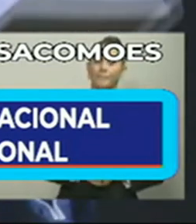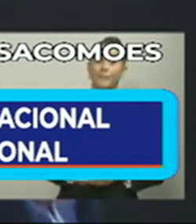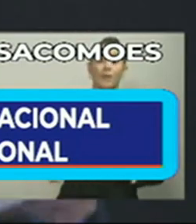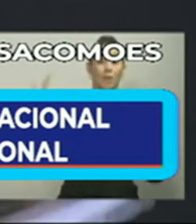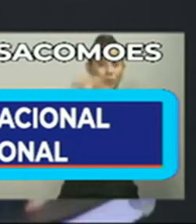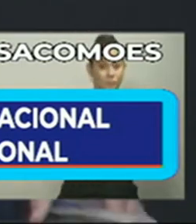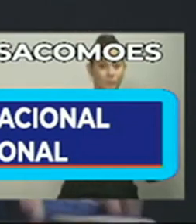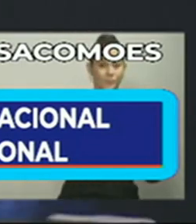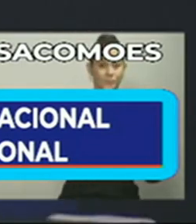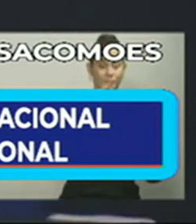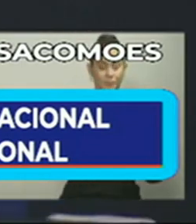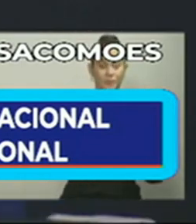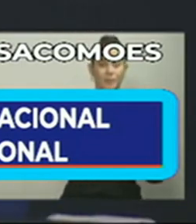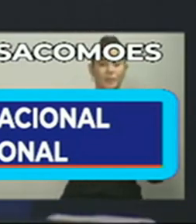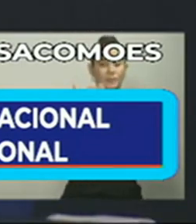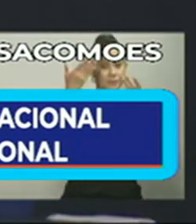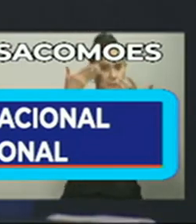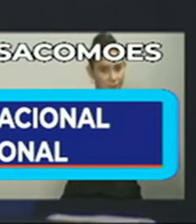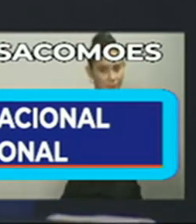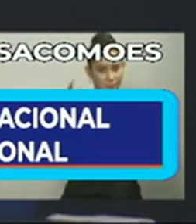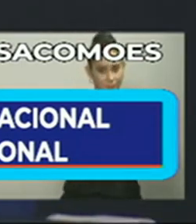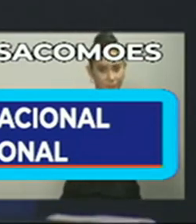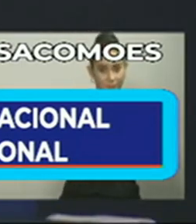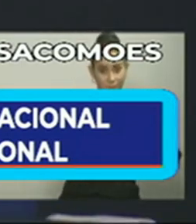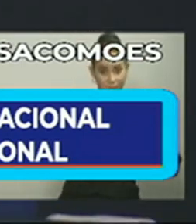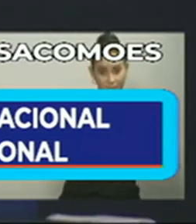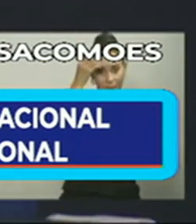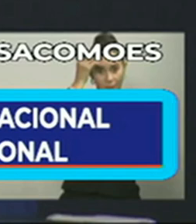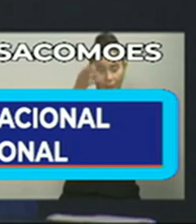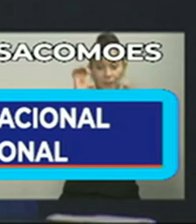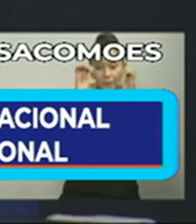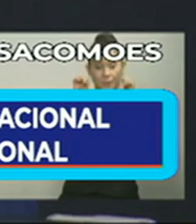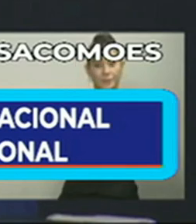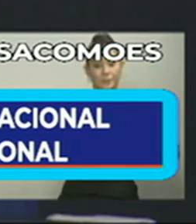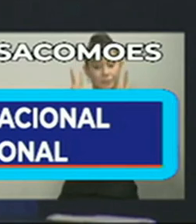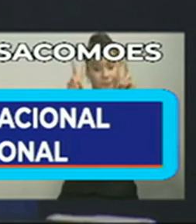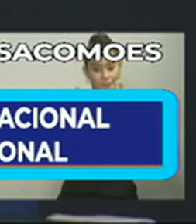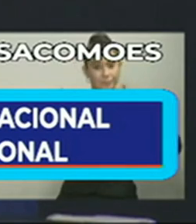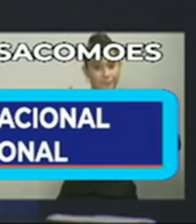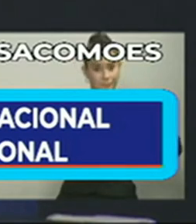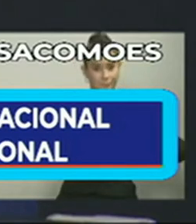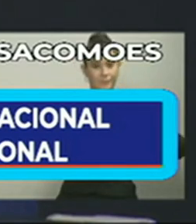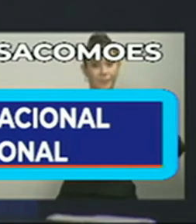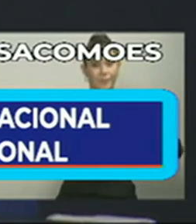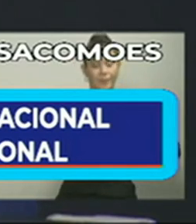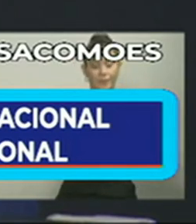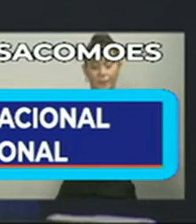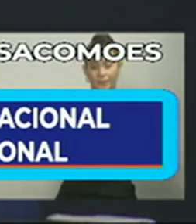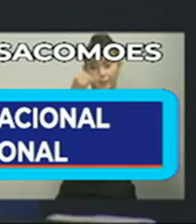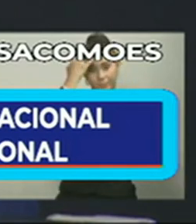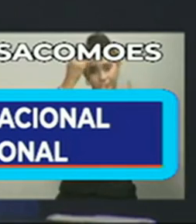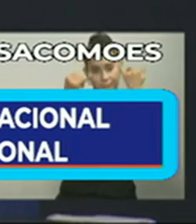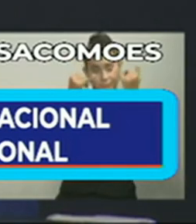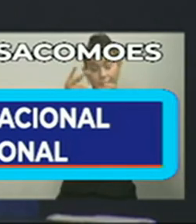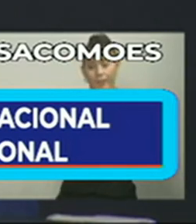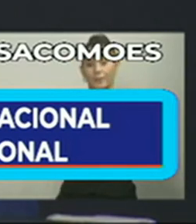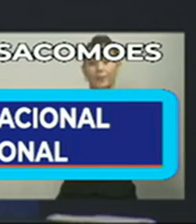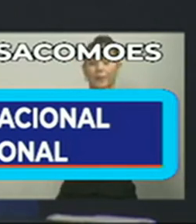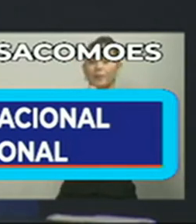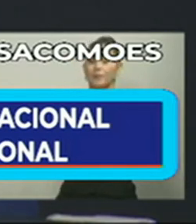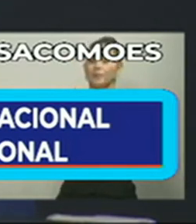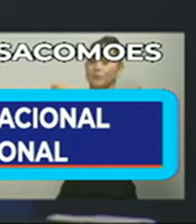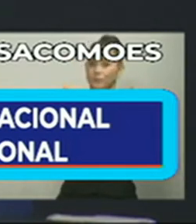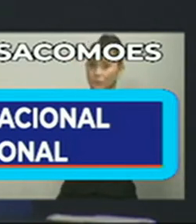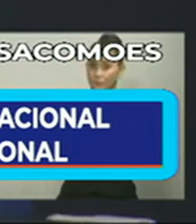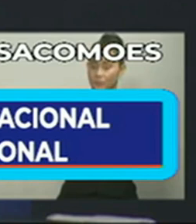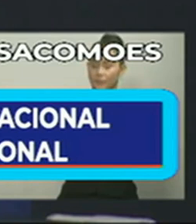Reitero, hemos recibido el informe de evaluación diagnóstica de la Estrategia de Seguridad Ciudadana